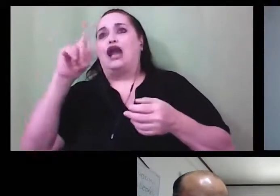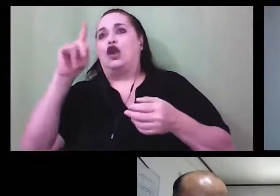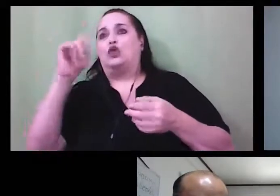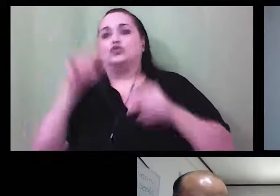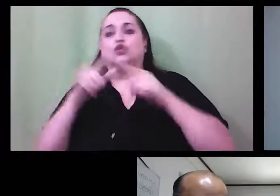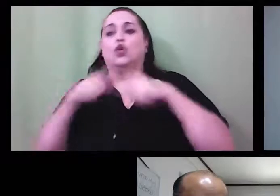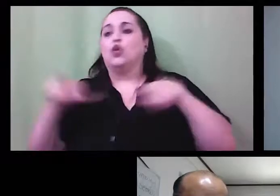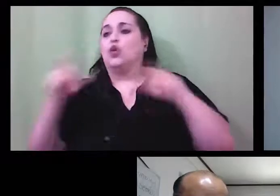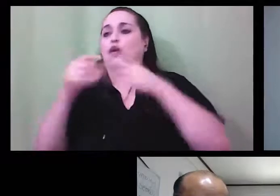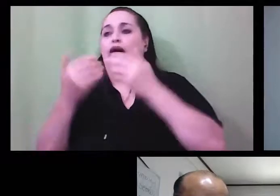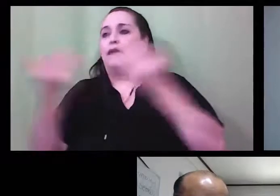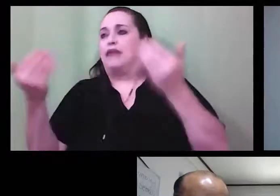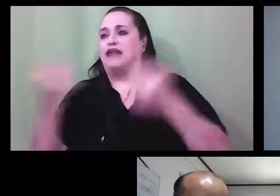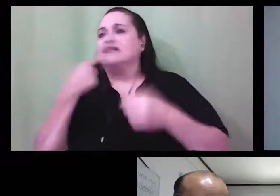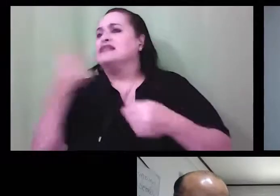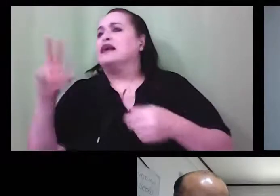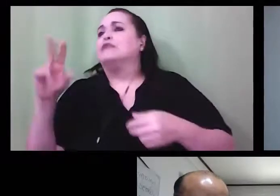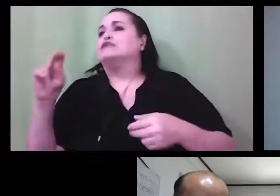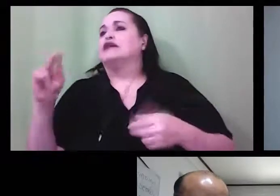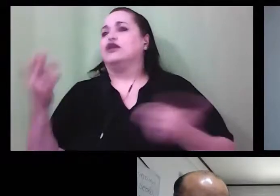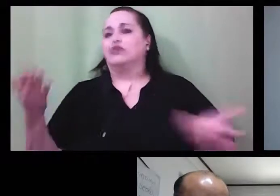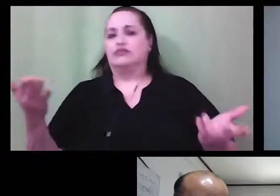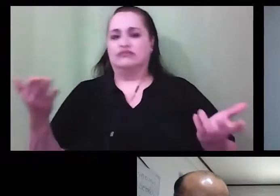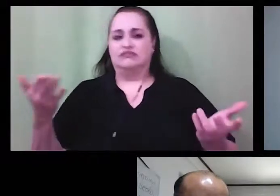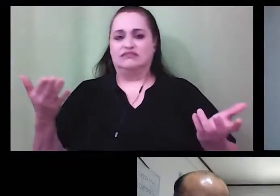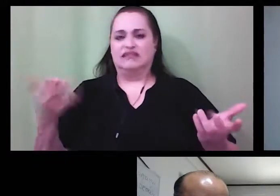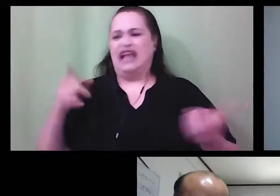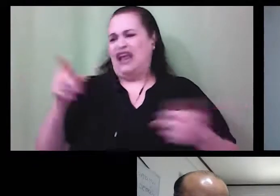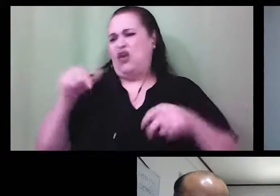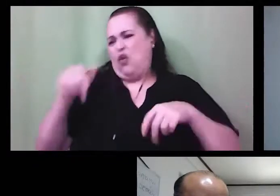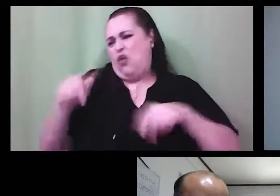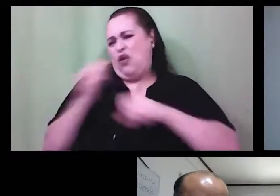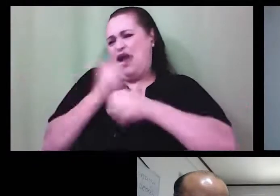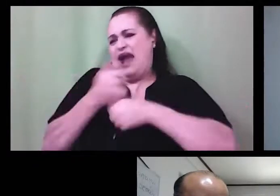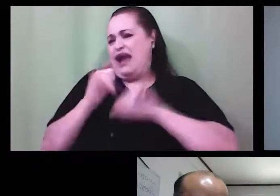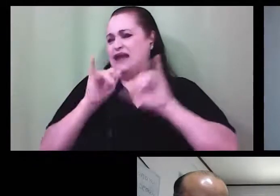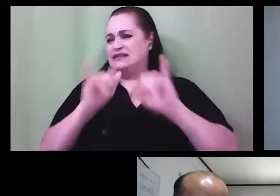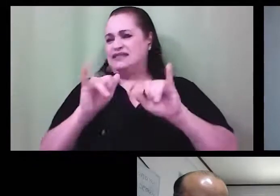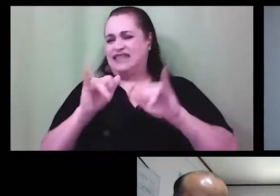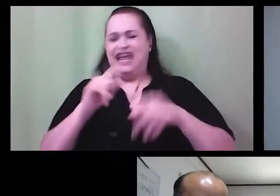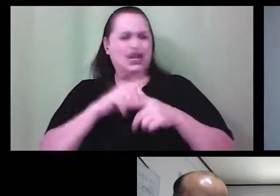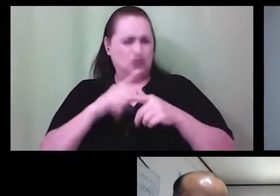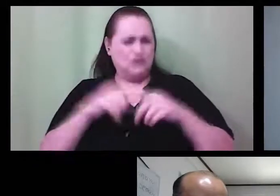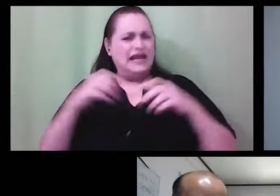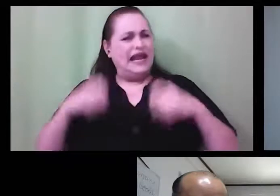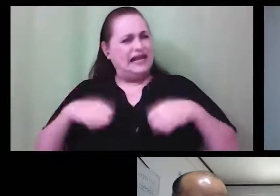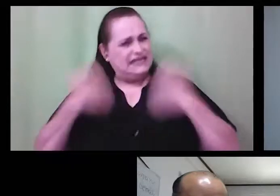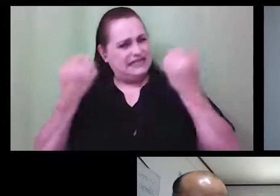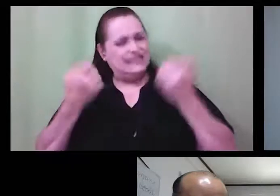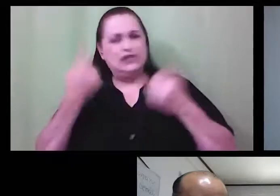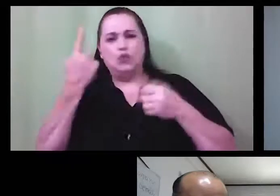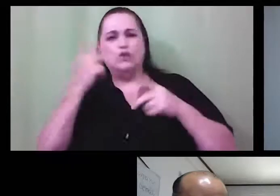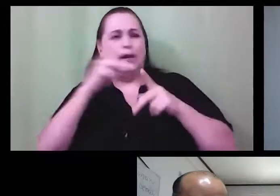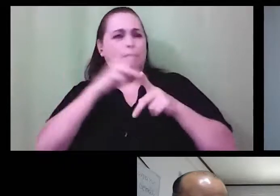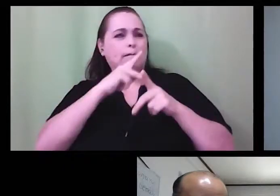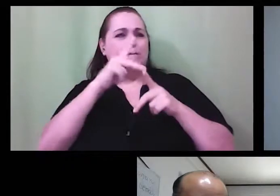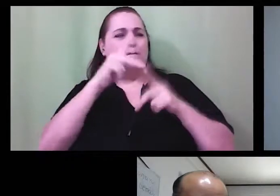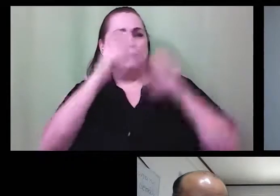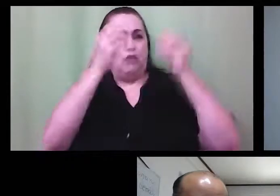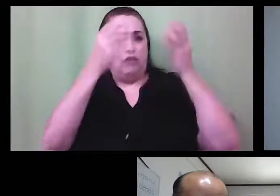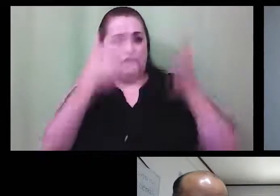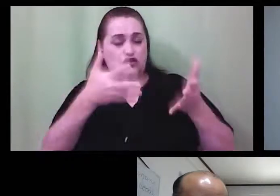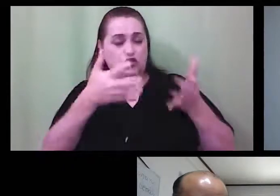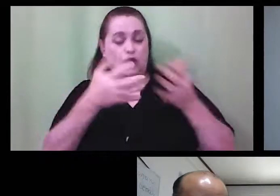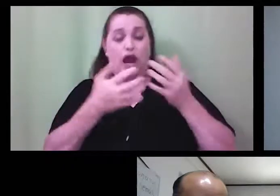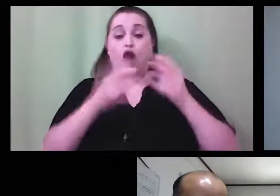aparte. Digámosle que no. Por hoy los haga así, ¿verdad? Entonces, existe o una profesora del comité de apoyo a